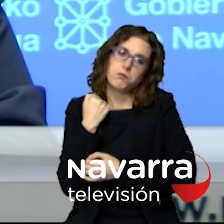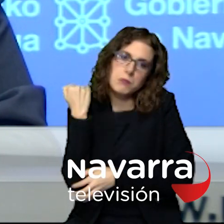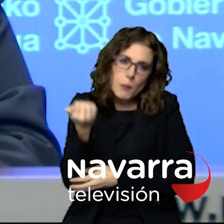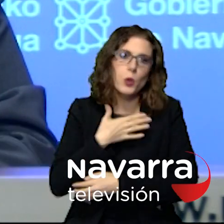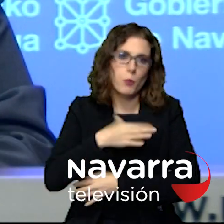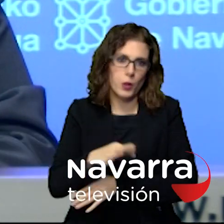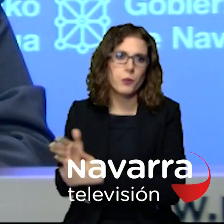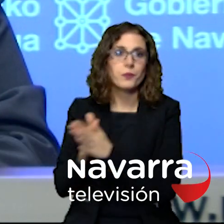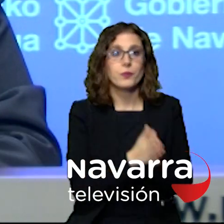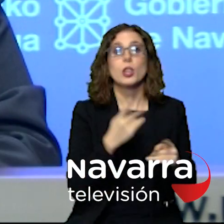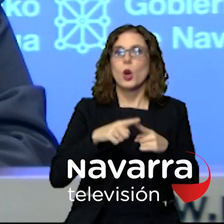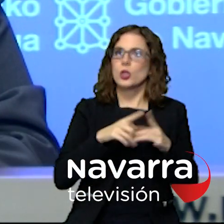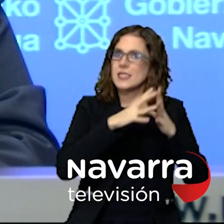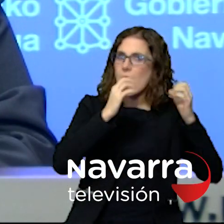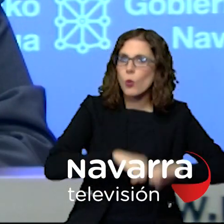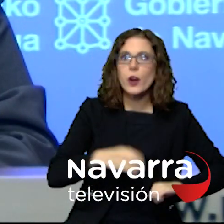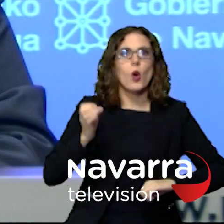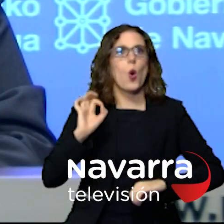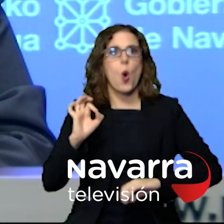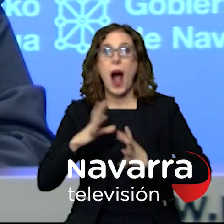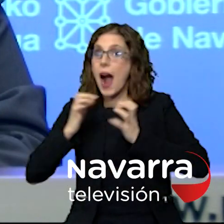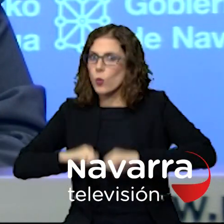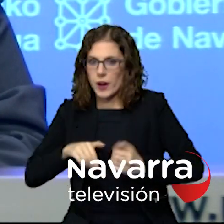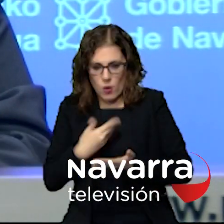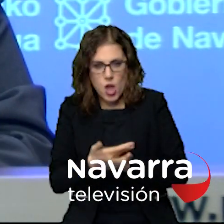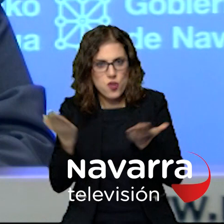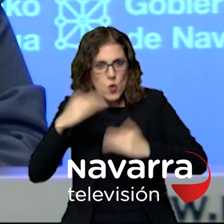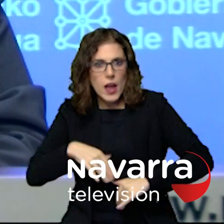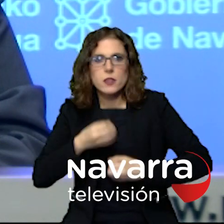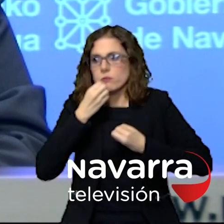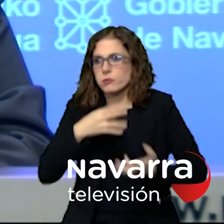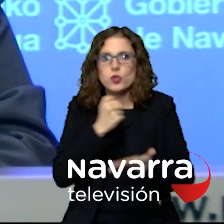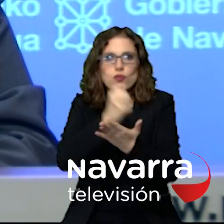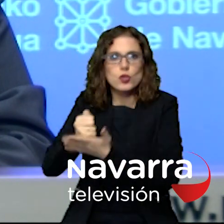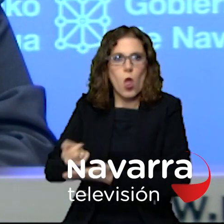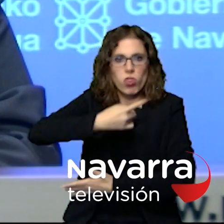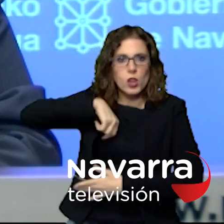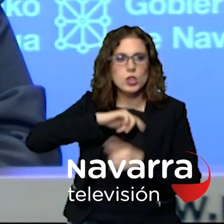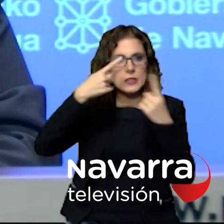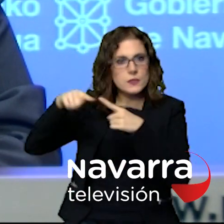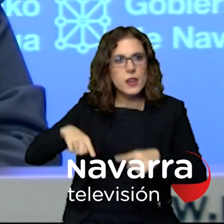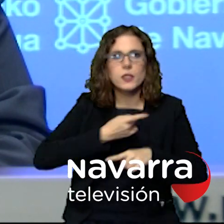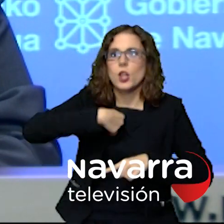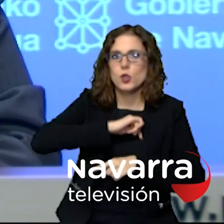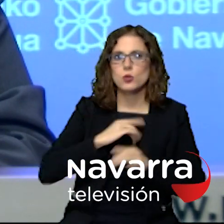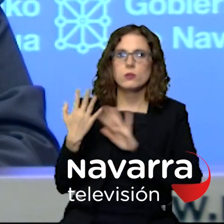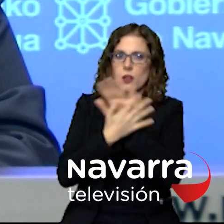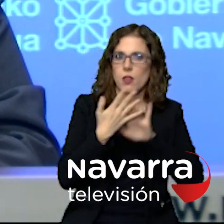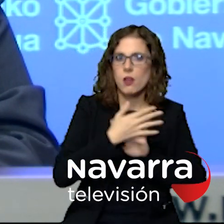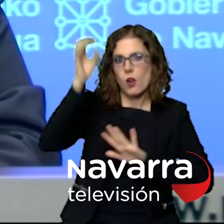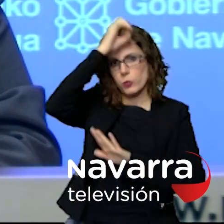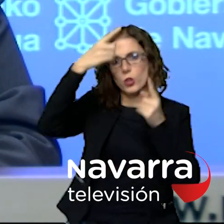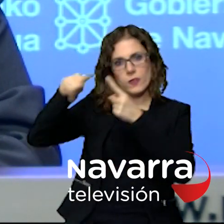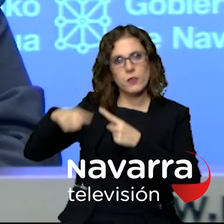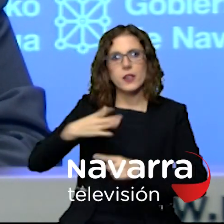supuesto, el margen de manobra de los socios es amplio. No obstante, siempre la voluntad del